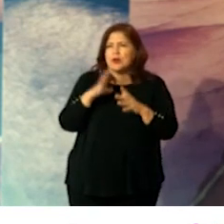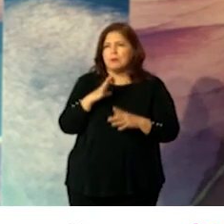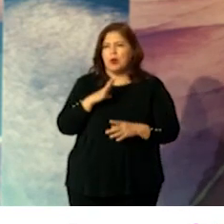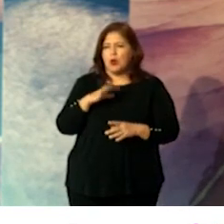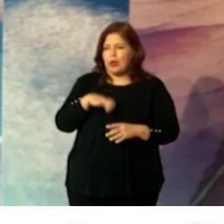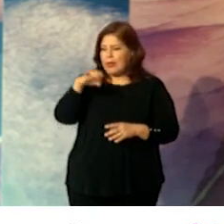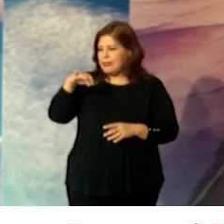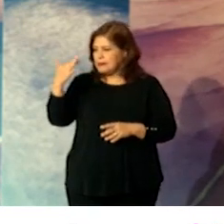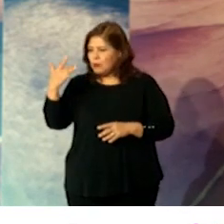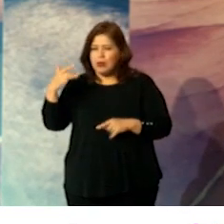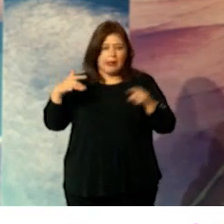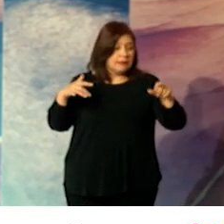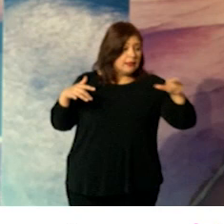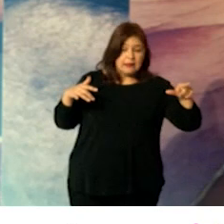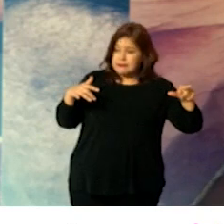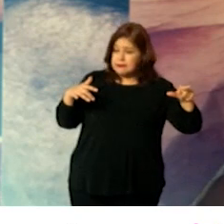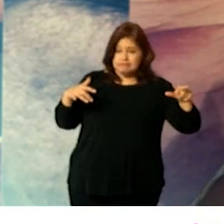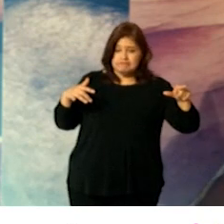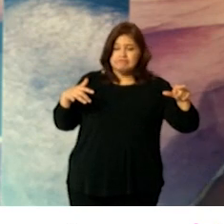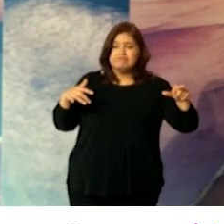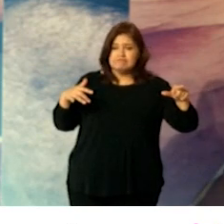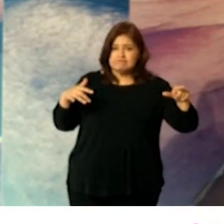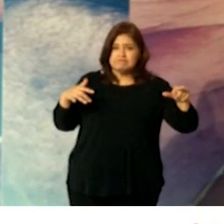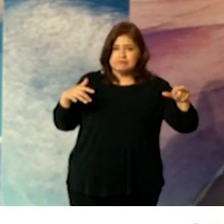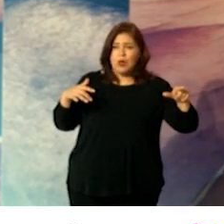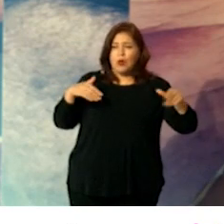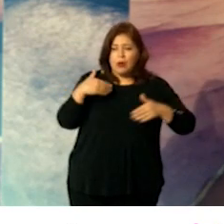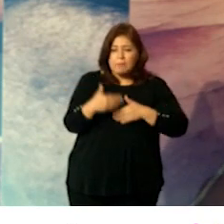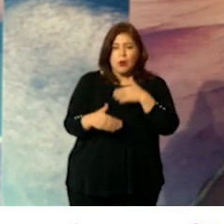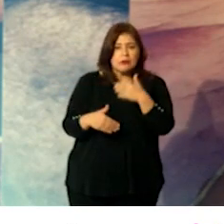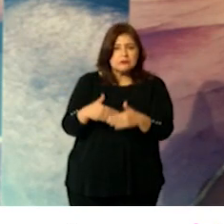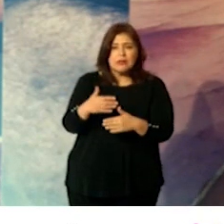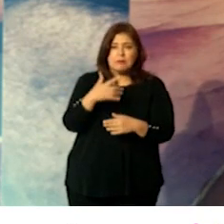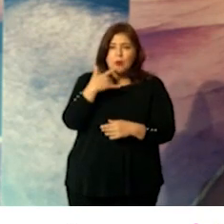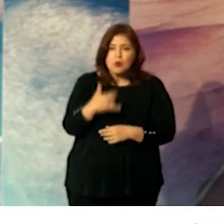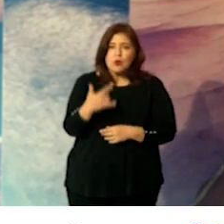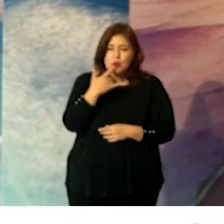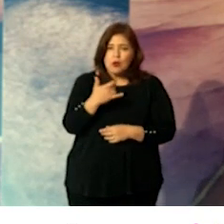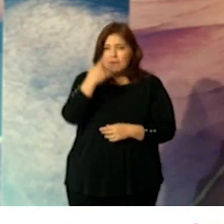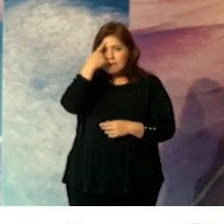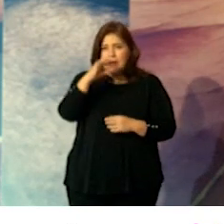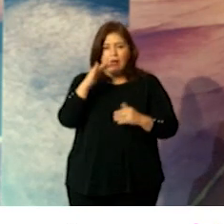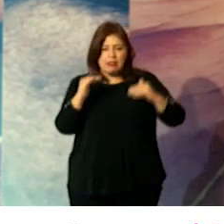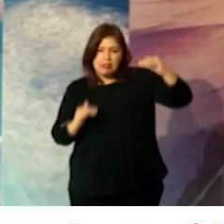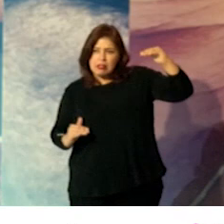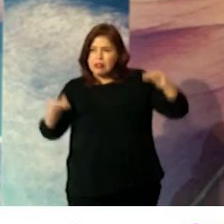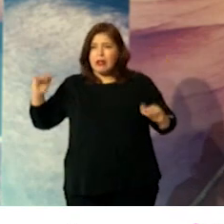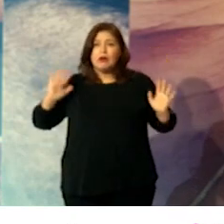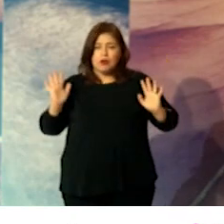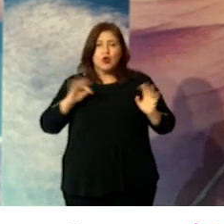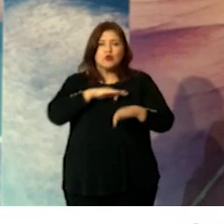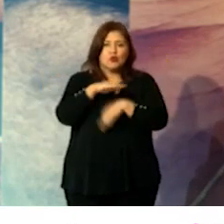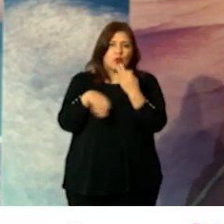y el otro tenga 17, en el proceso de lucha contra la desigualdad, todos nosotros